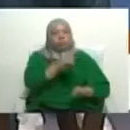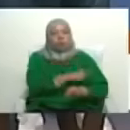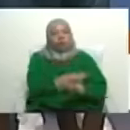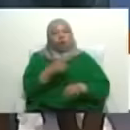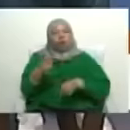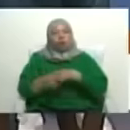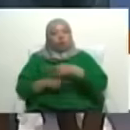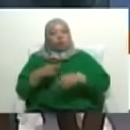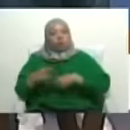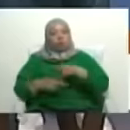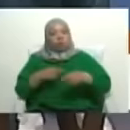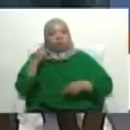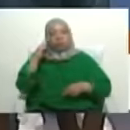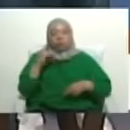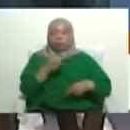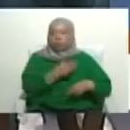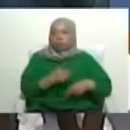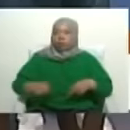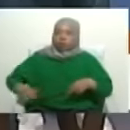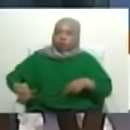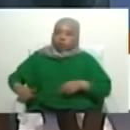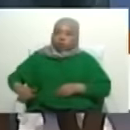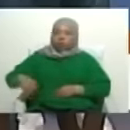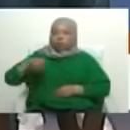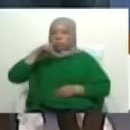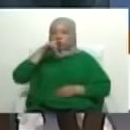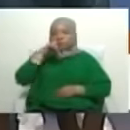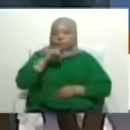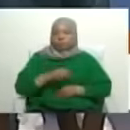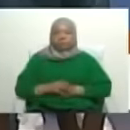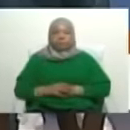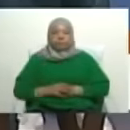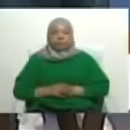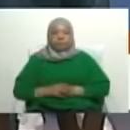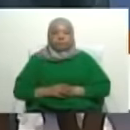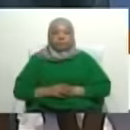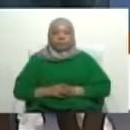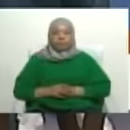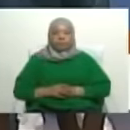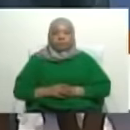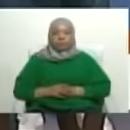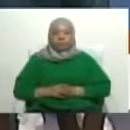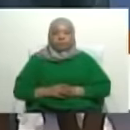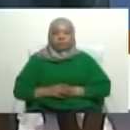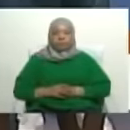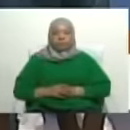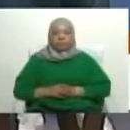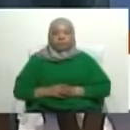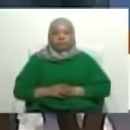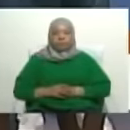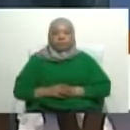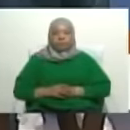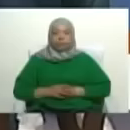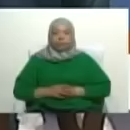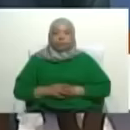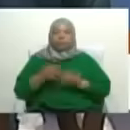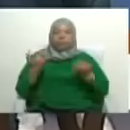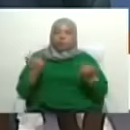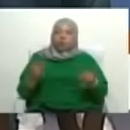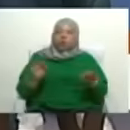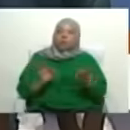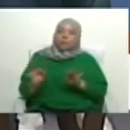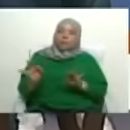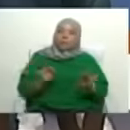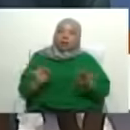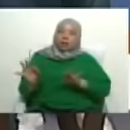Revolución Bolivariana y al presidente constitucional de esta República, el presidente Nicolás Maduro Moros, estábamos